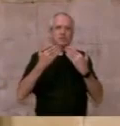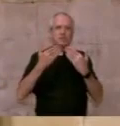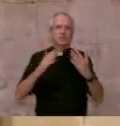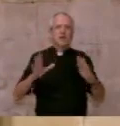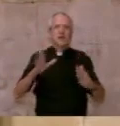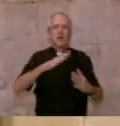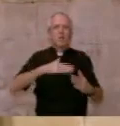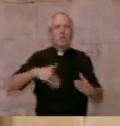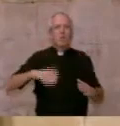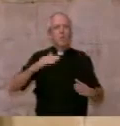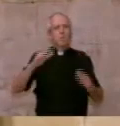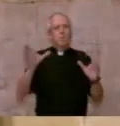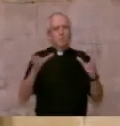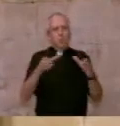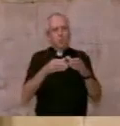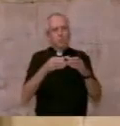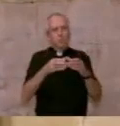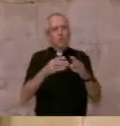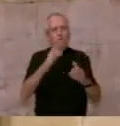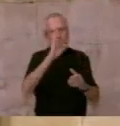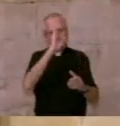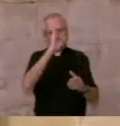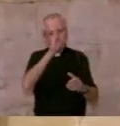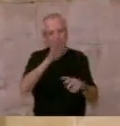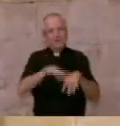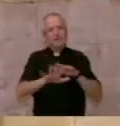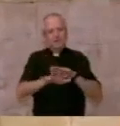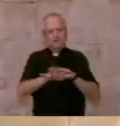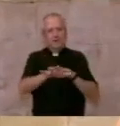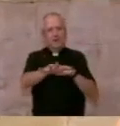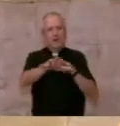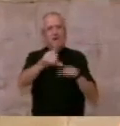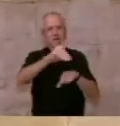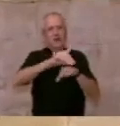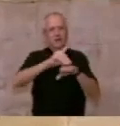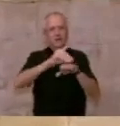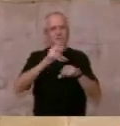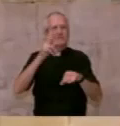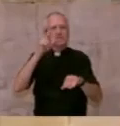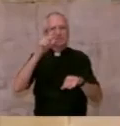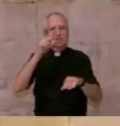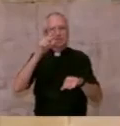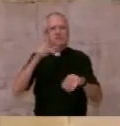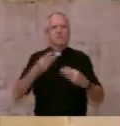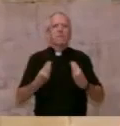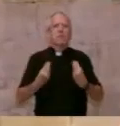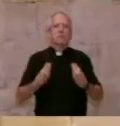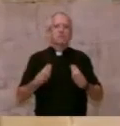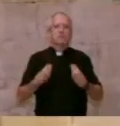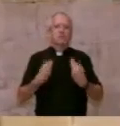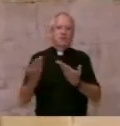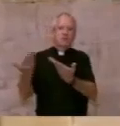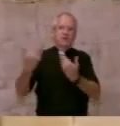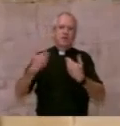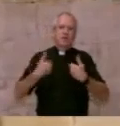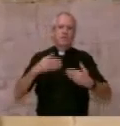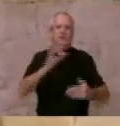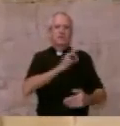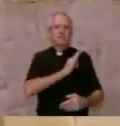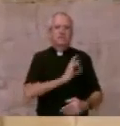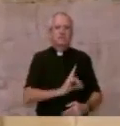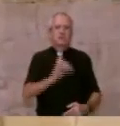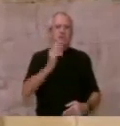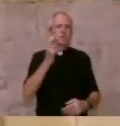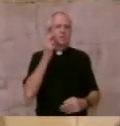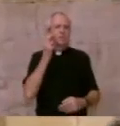Poble, demos gracias, fiel de Déu, Santo Pueblo Fiel de Dios, que peregrina en la diócesis de Tortosa por esta nueva llamada que recibo del Señor